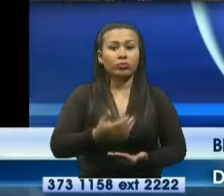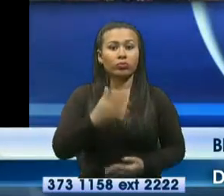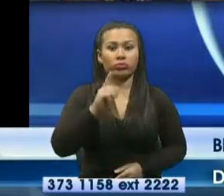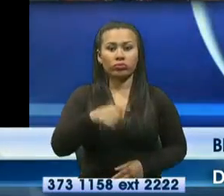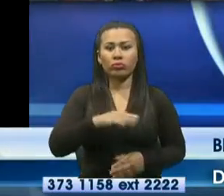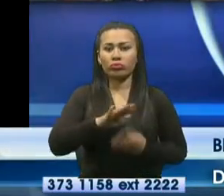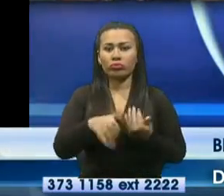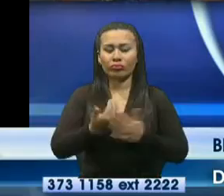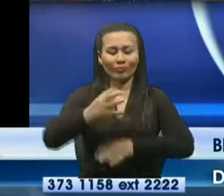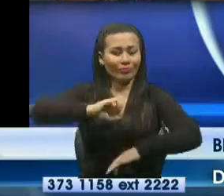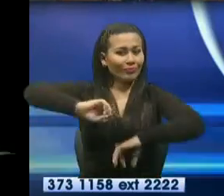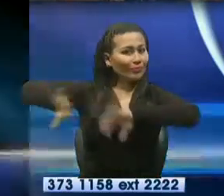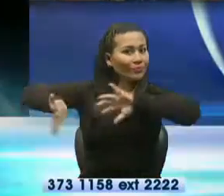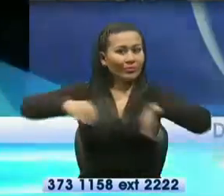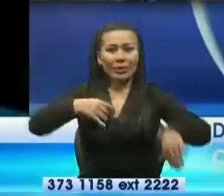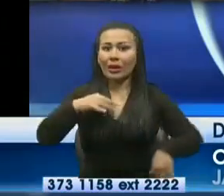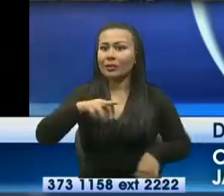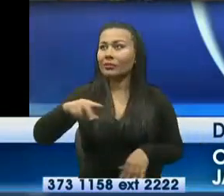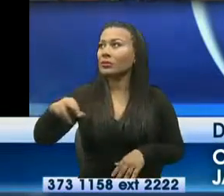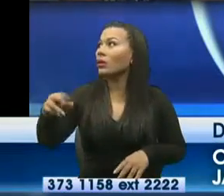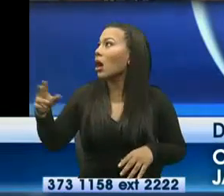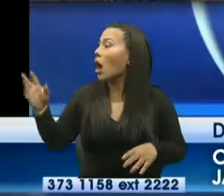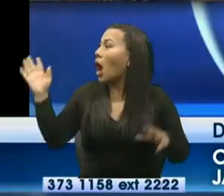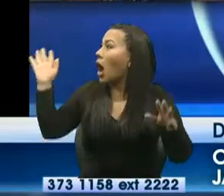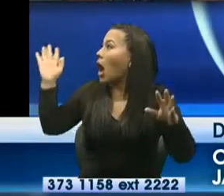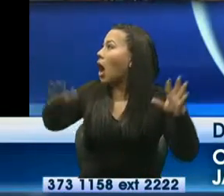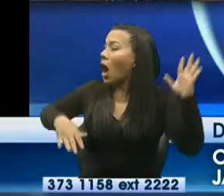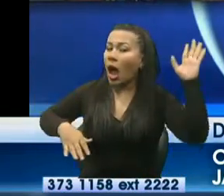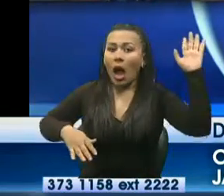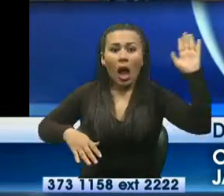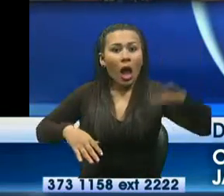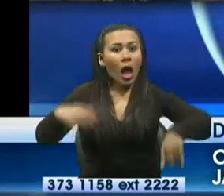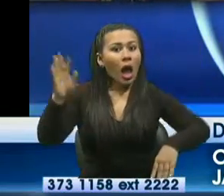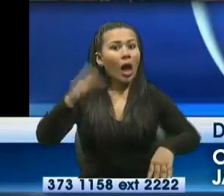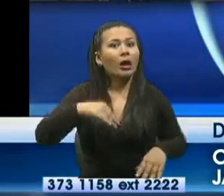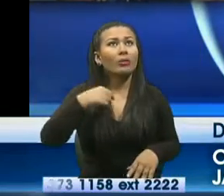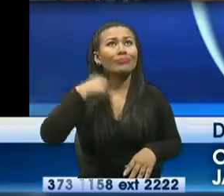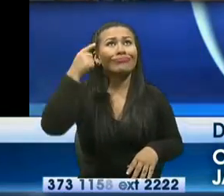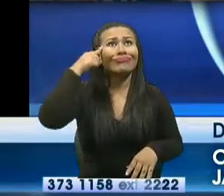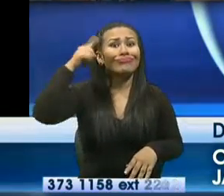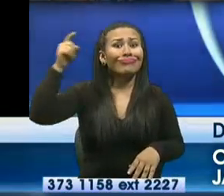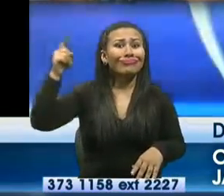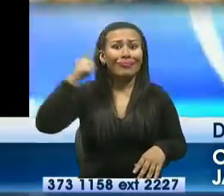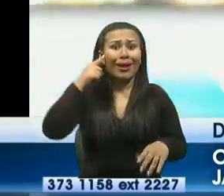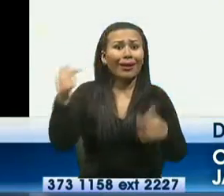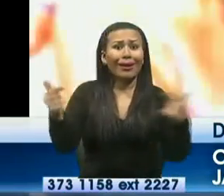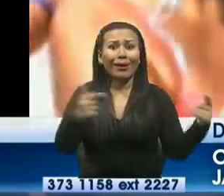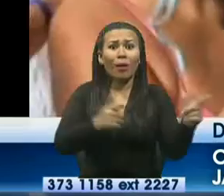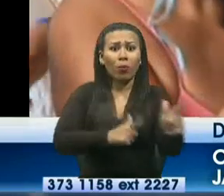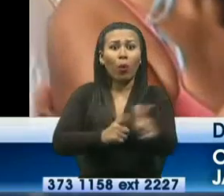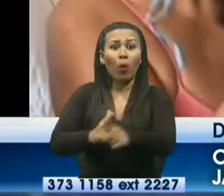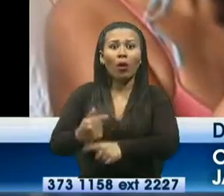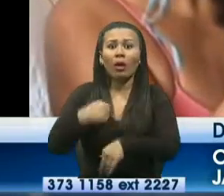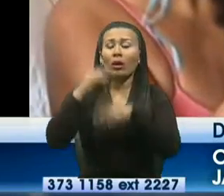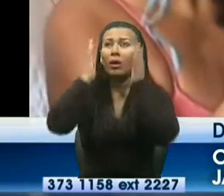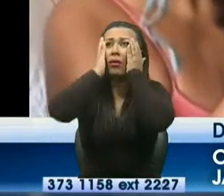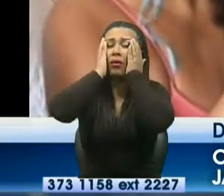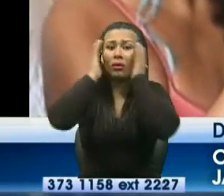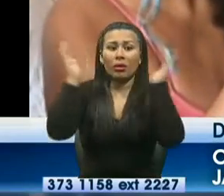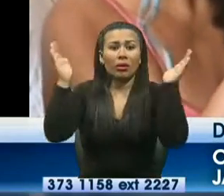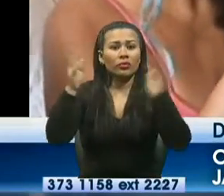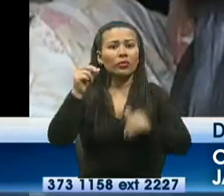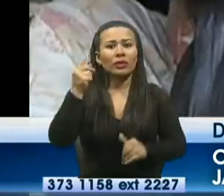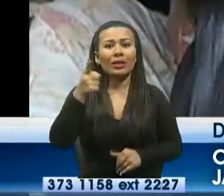todos esos escombros. Yo miraba a todos lados y era como una pesadilla, o sea, como una guerra, sí. Ahora doña Dolores,